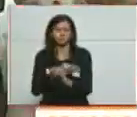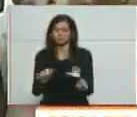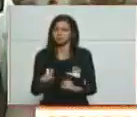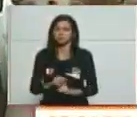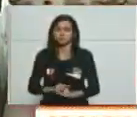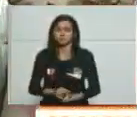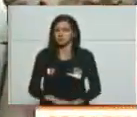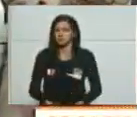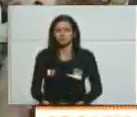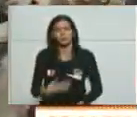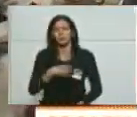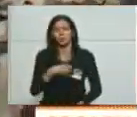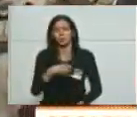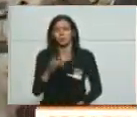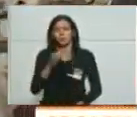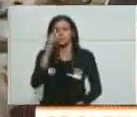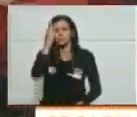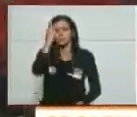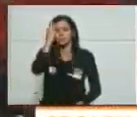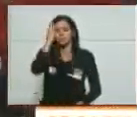¡Nos cuesta mucho!